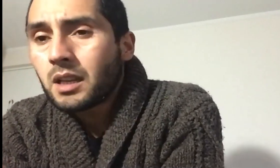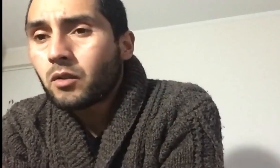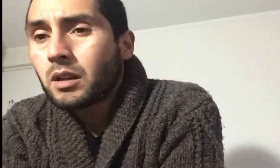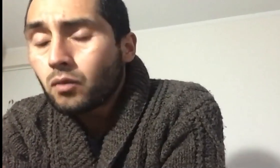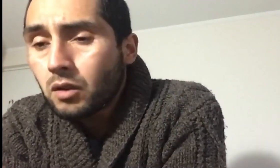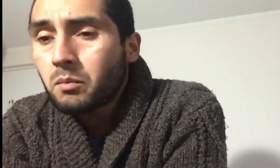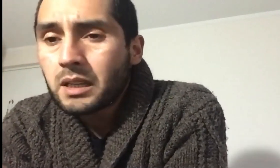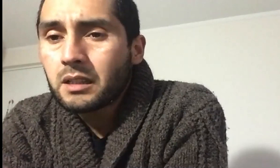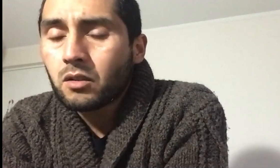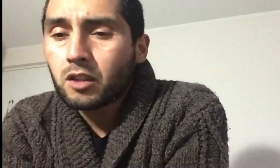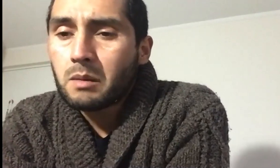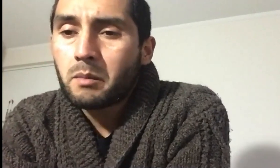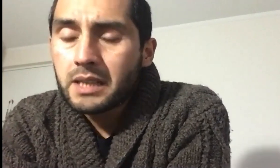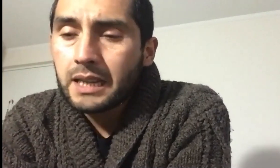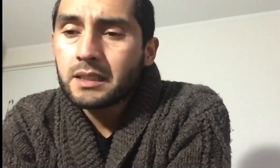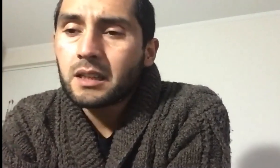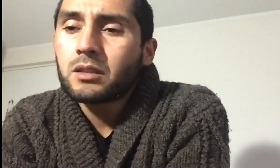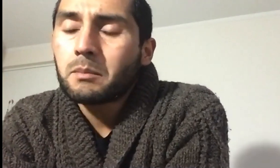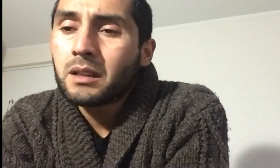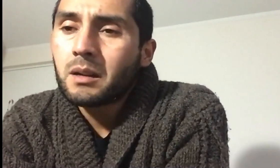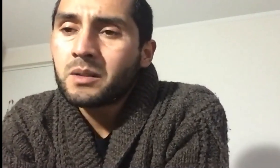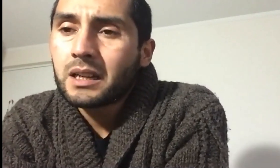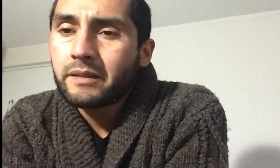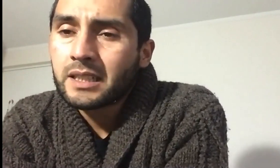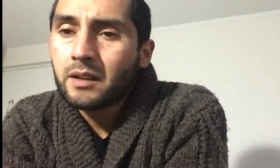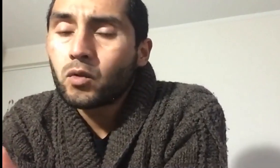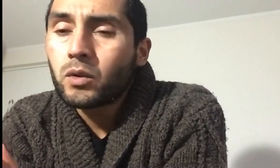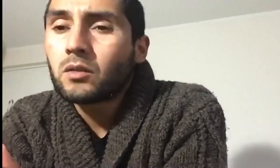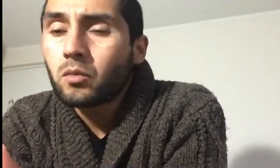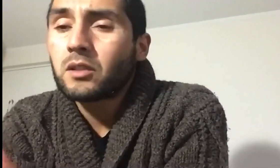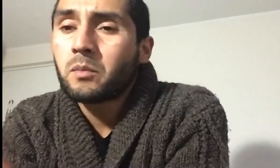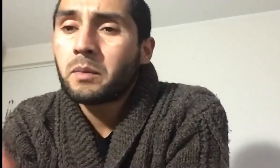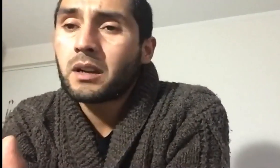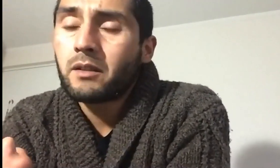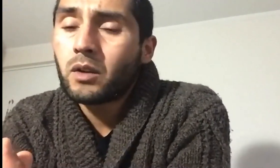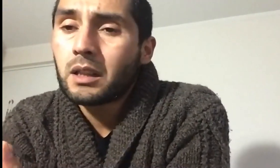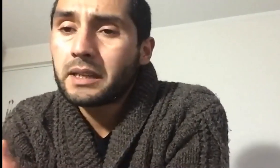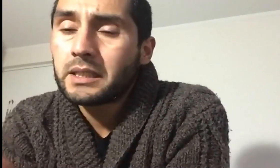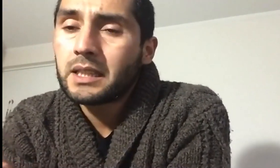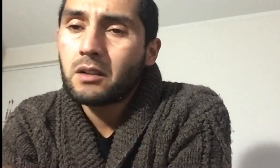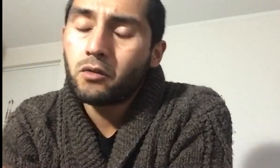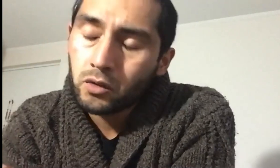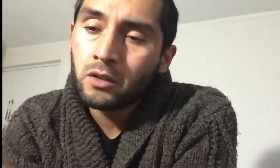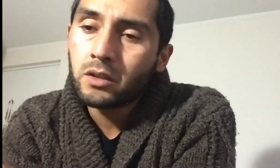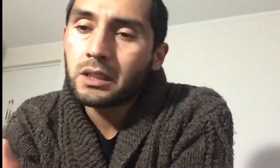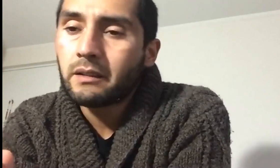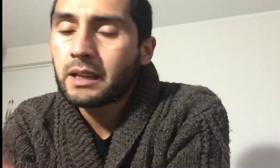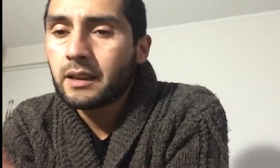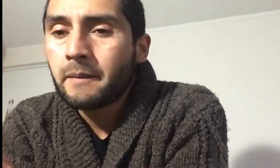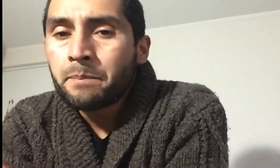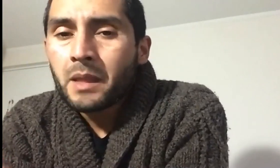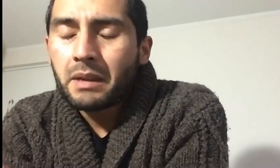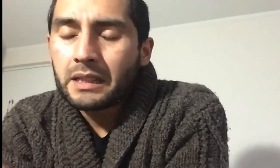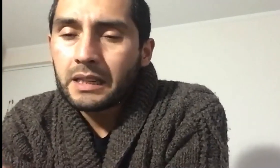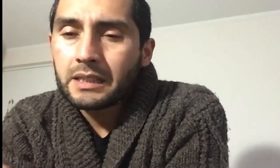completamente hoy día, no hay ningún inconveniente, lo retomamos mañana, ¿cierto? También tenemos que revisar algunos instrumentos para evaluar demencias ya o funciones cognitivas